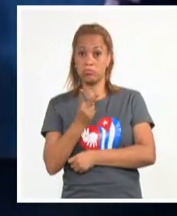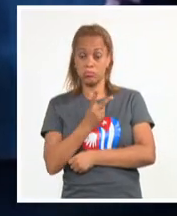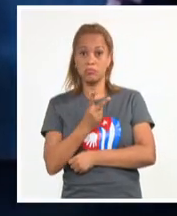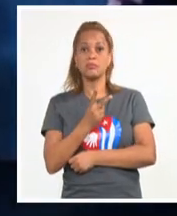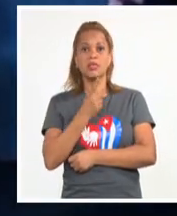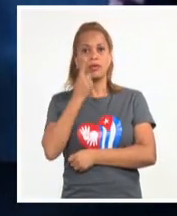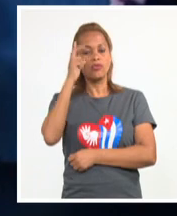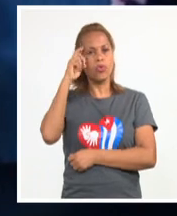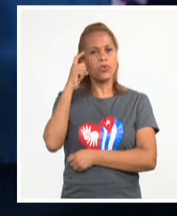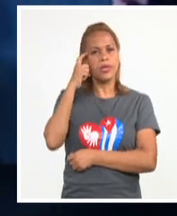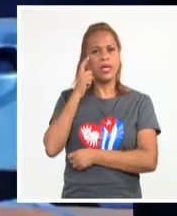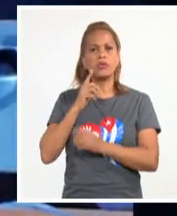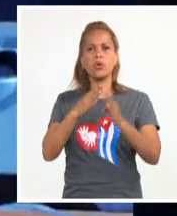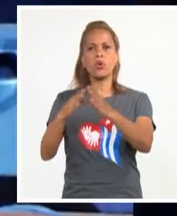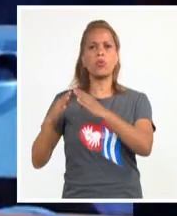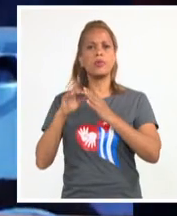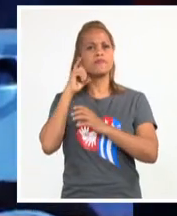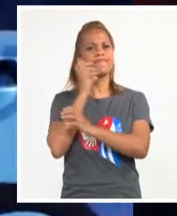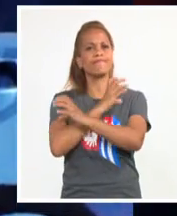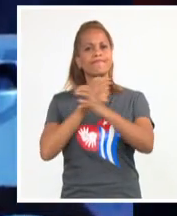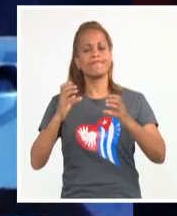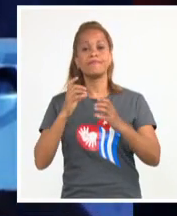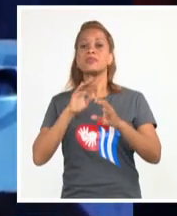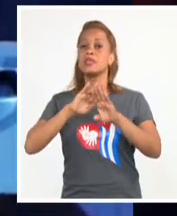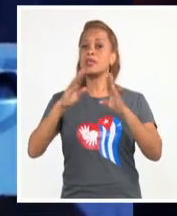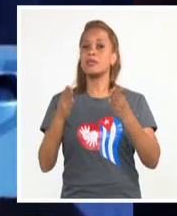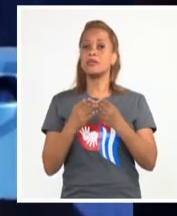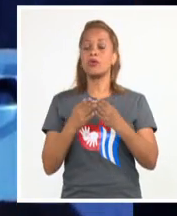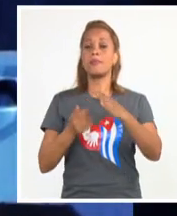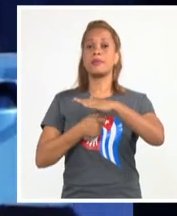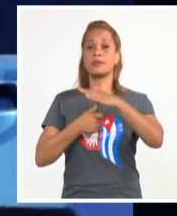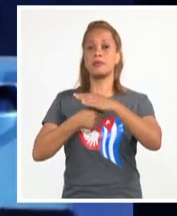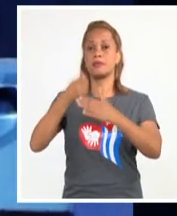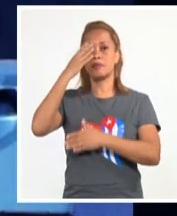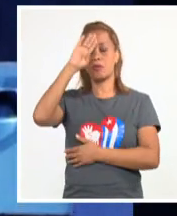sus nietos, la comunidad científica y Presidencia Cuba, donde se nos hizo imprescindible".